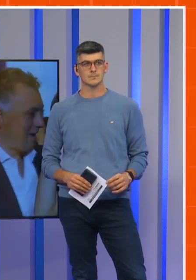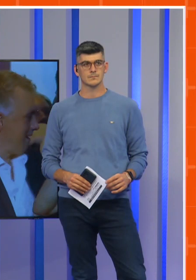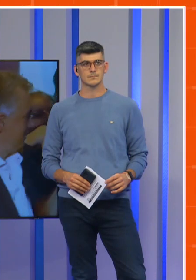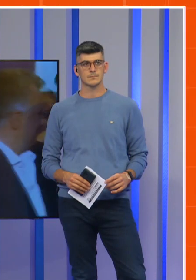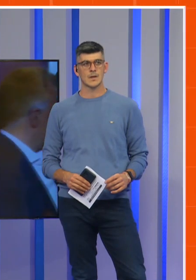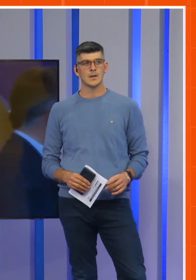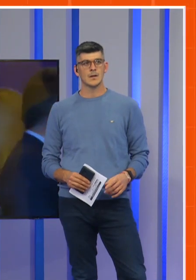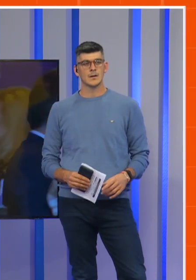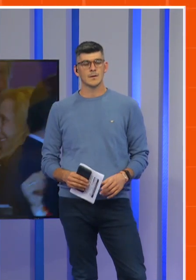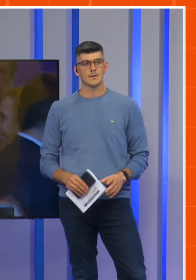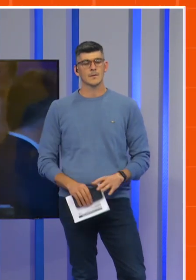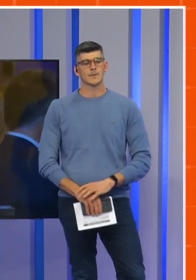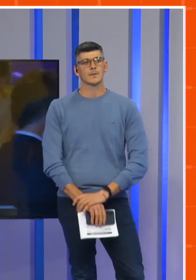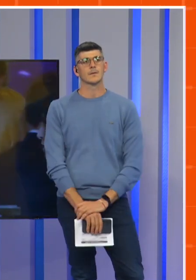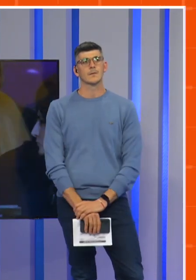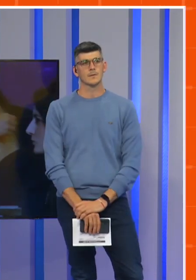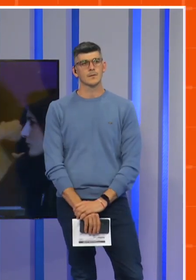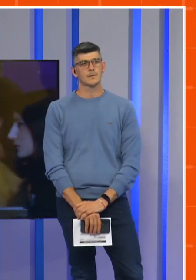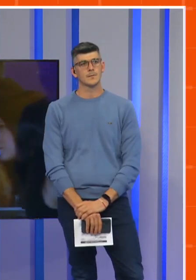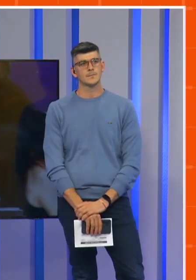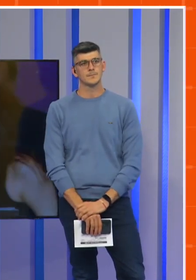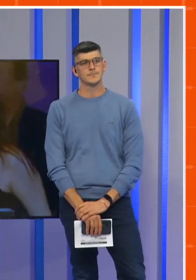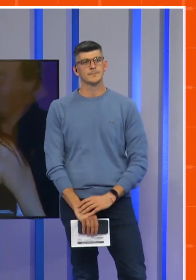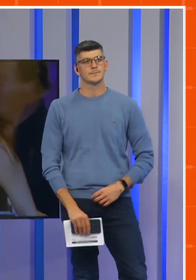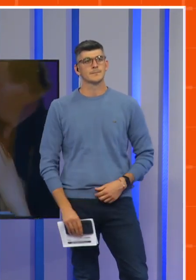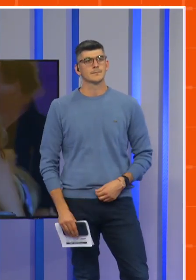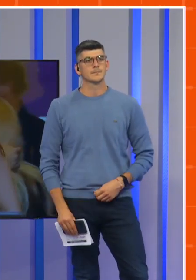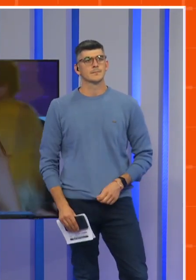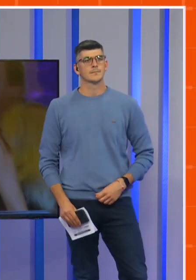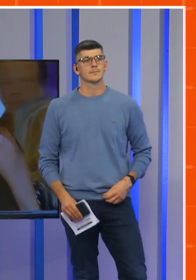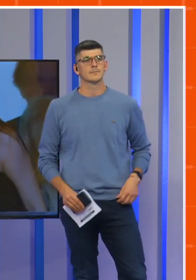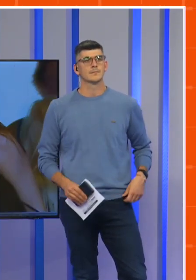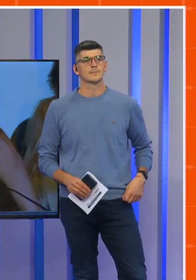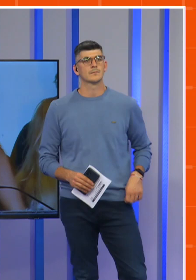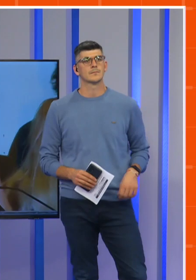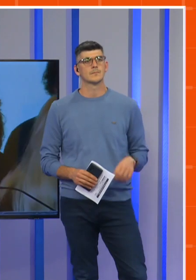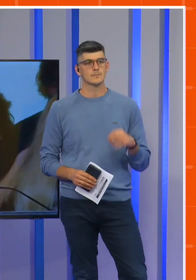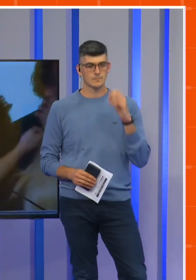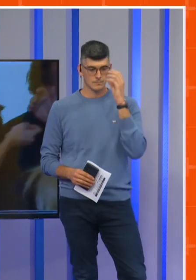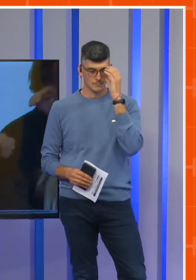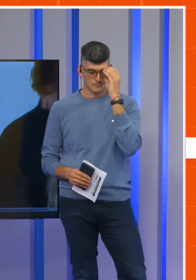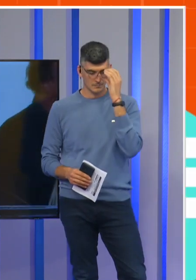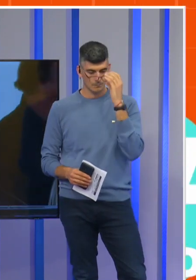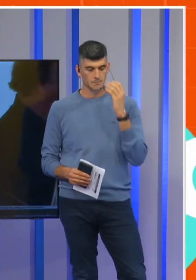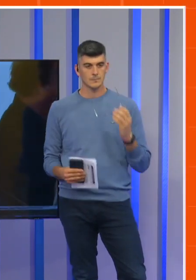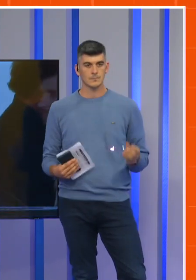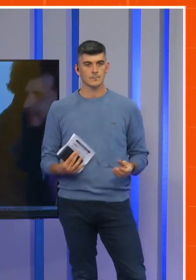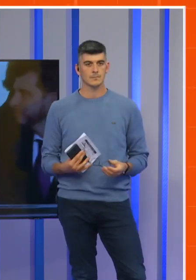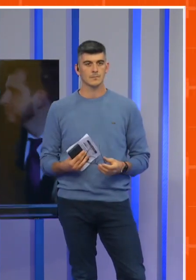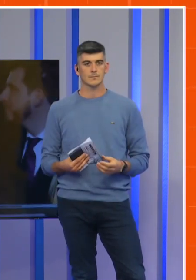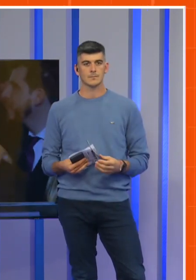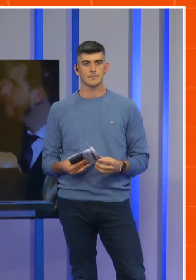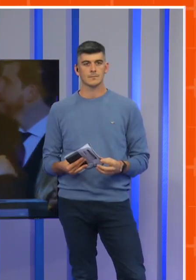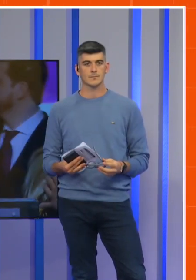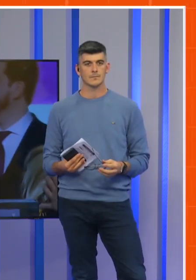PASO hasta acá. Entonces necesita necesariamente reperfilarse y ver qué nueva estrategia tiene para poder ampliar, ¿no?